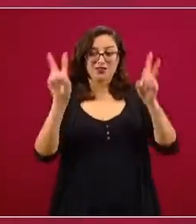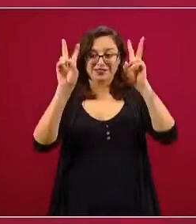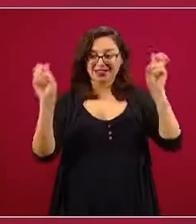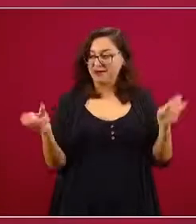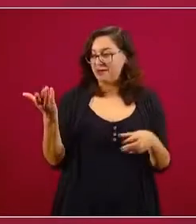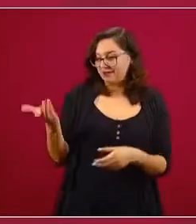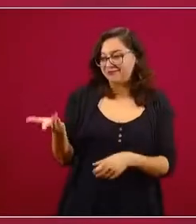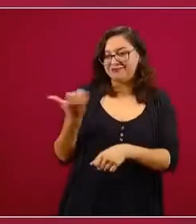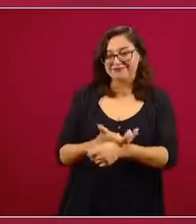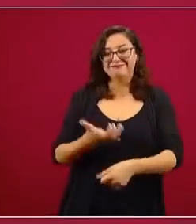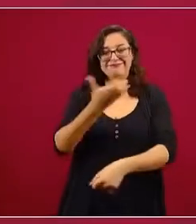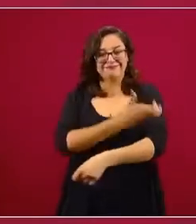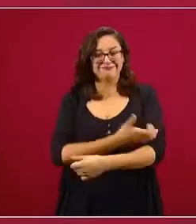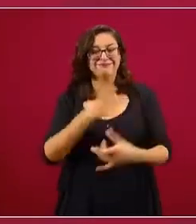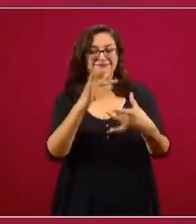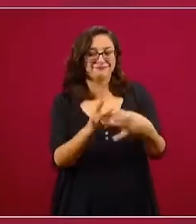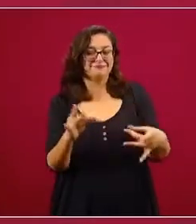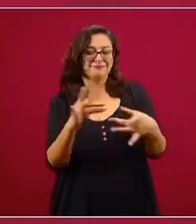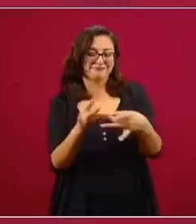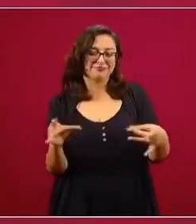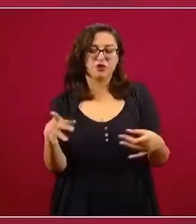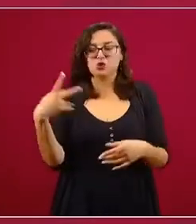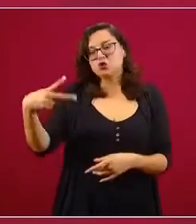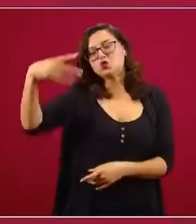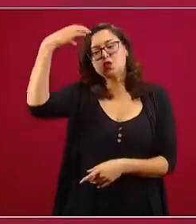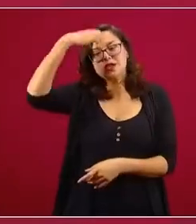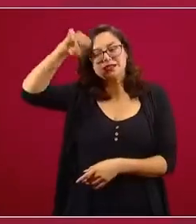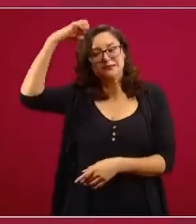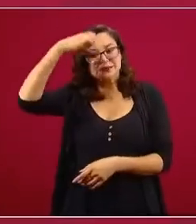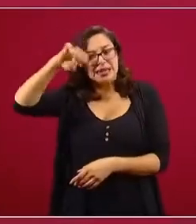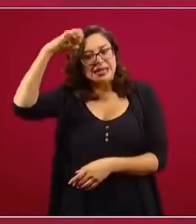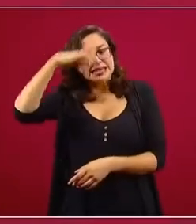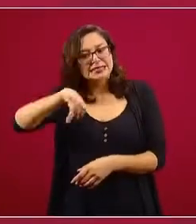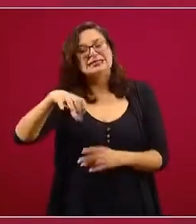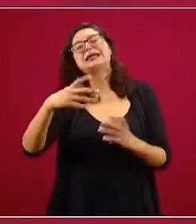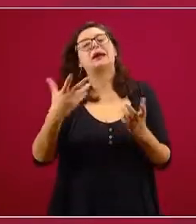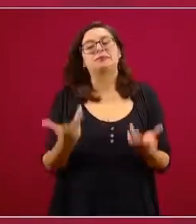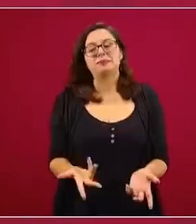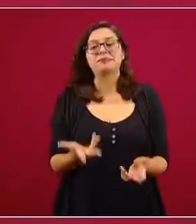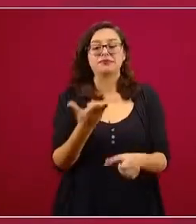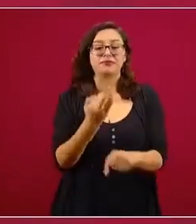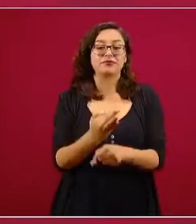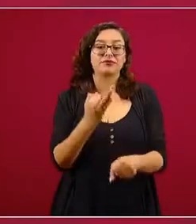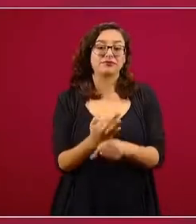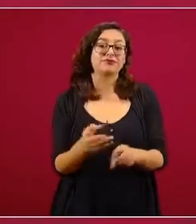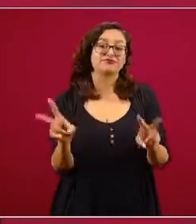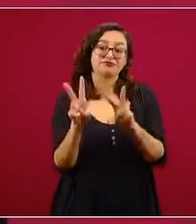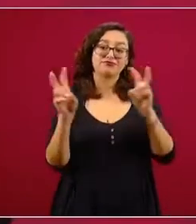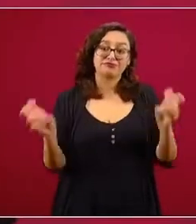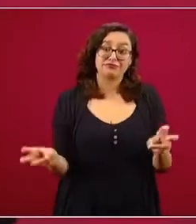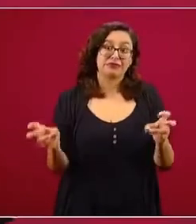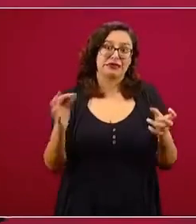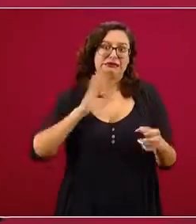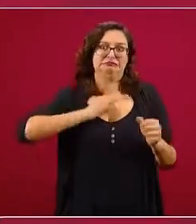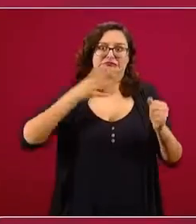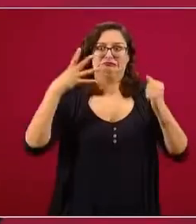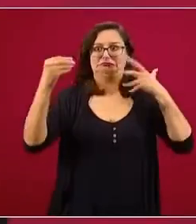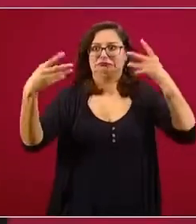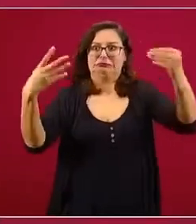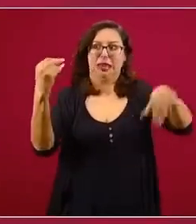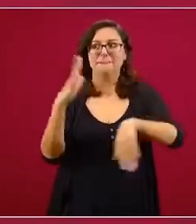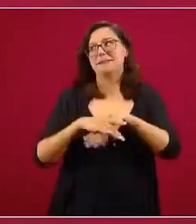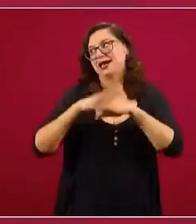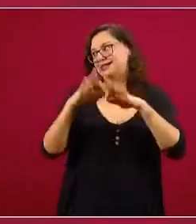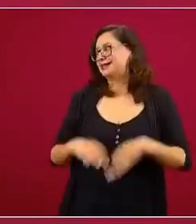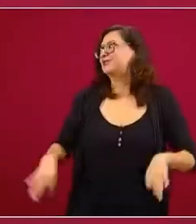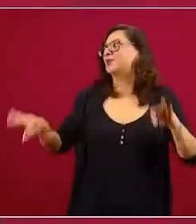estar presentando estas experiencias, sobre todo ahora en el marco de COVID-19. Y bueno, el